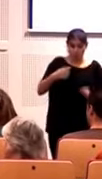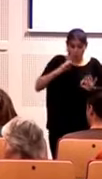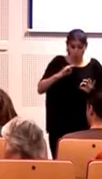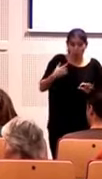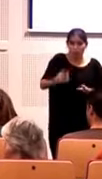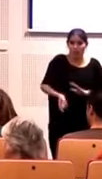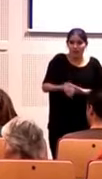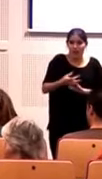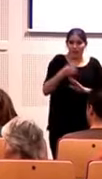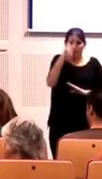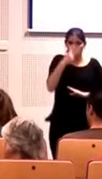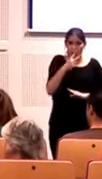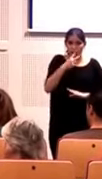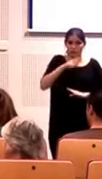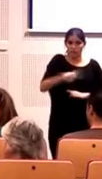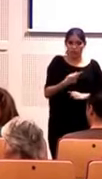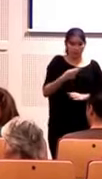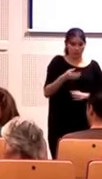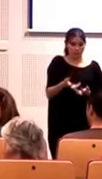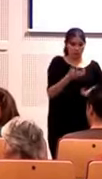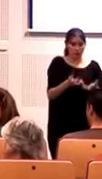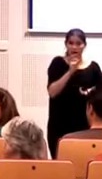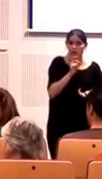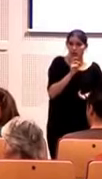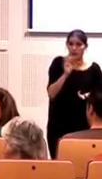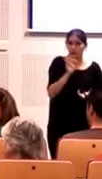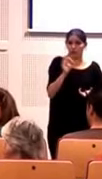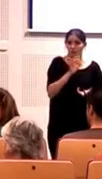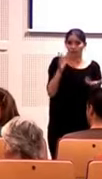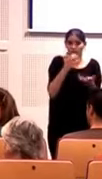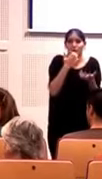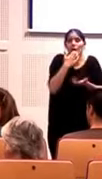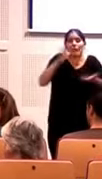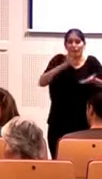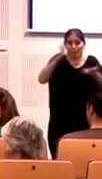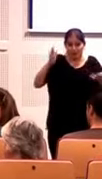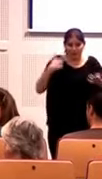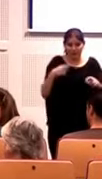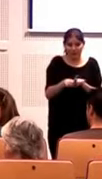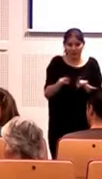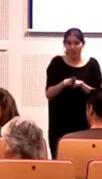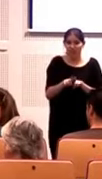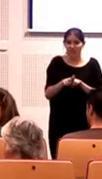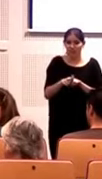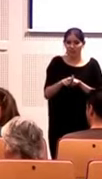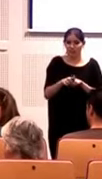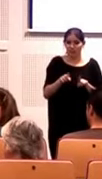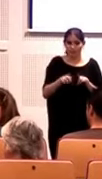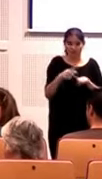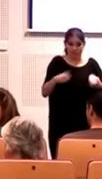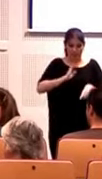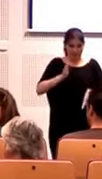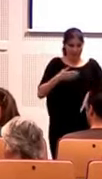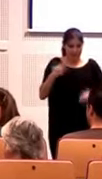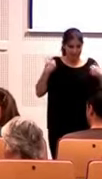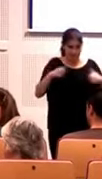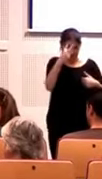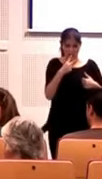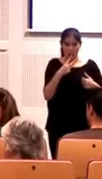invidente, a ver cómo va a freír los huevos como antes o lo que fuera. Bueno, me ha salido el ejemplo. No va a poder hacer lo mismo un día para otro, habiéndose quedado